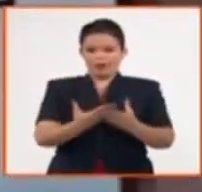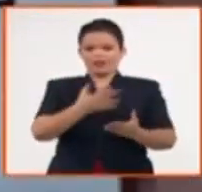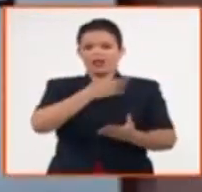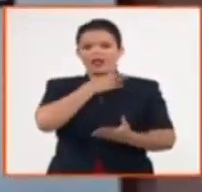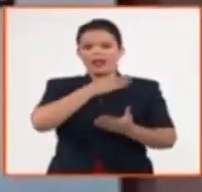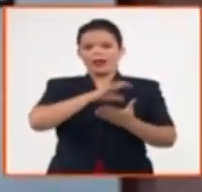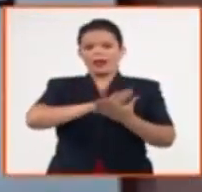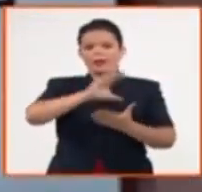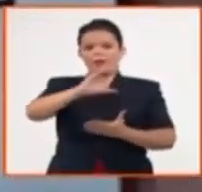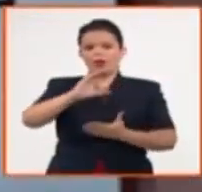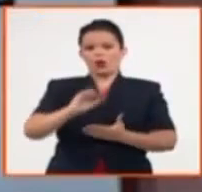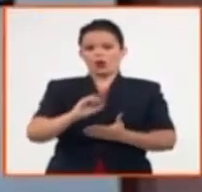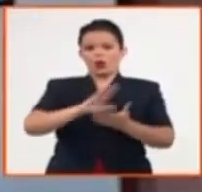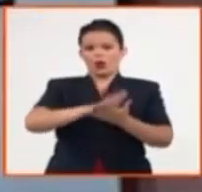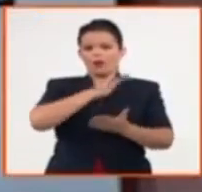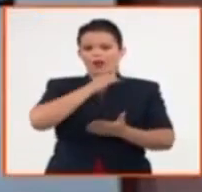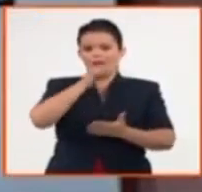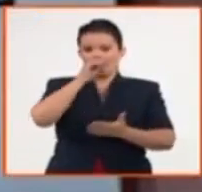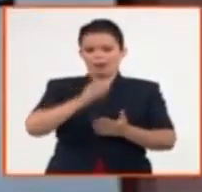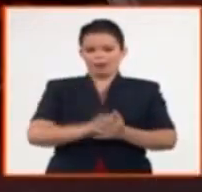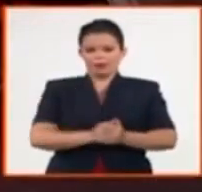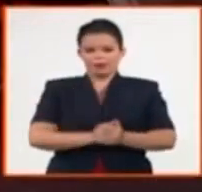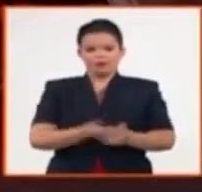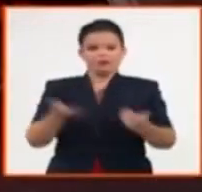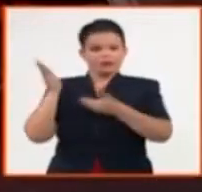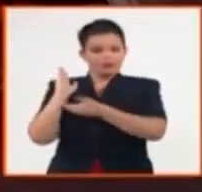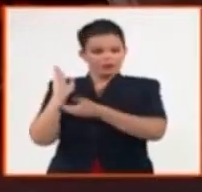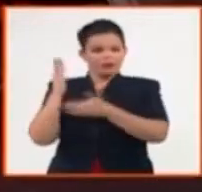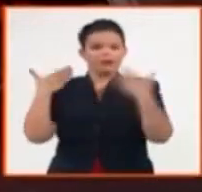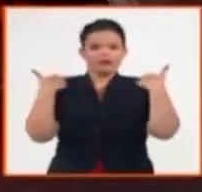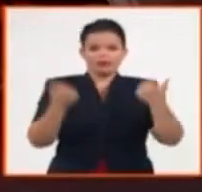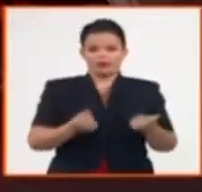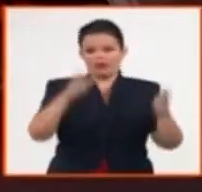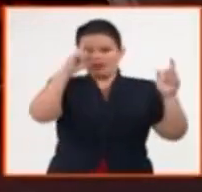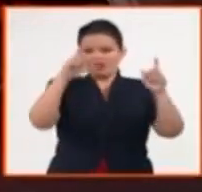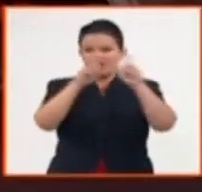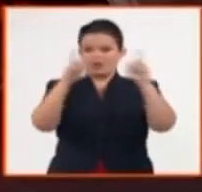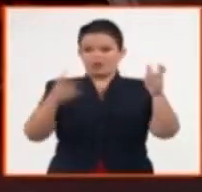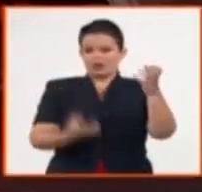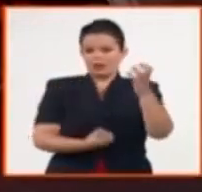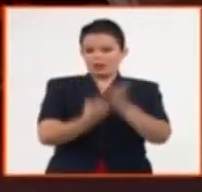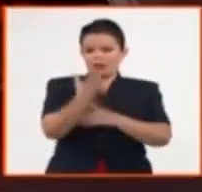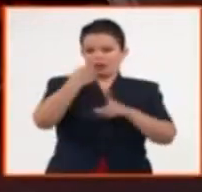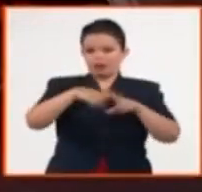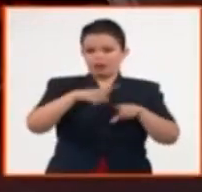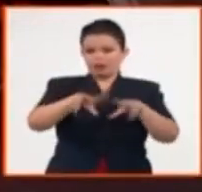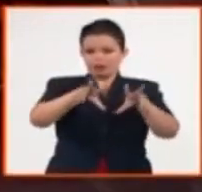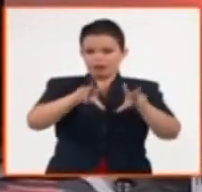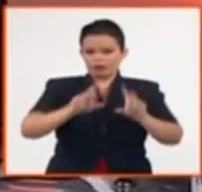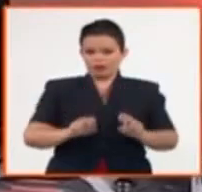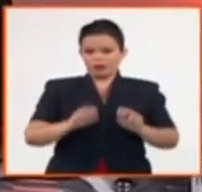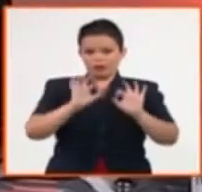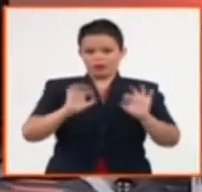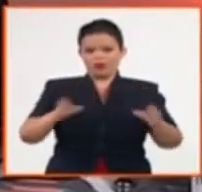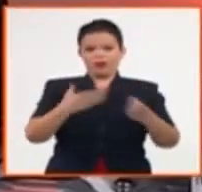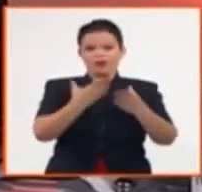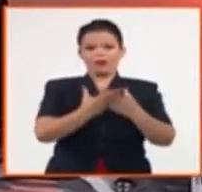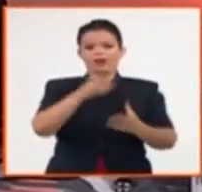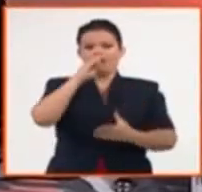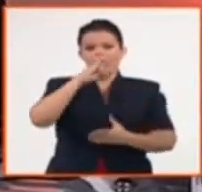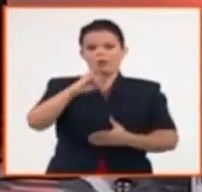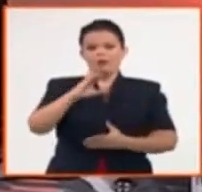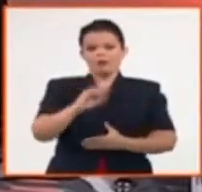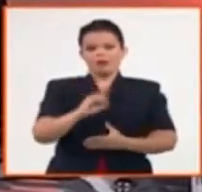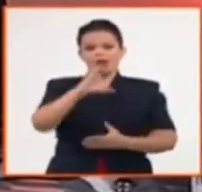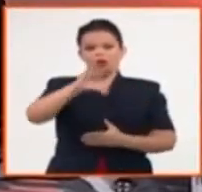Rolando Pérez Rodríguez, director de Ciencia e Innovación de la empresa BioCuba Pharma, el grupo empresarial BioCuba Pharma. Con ellos estaremos